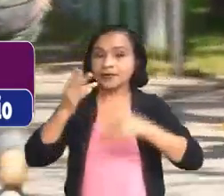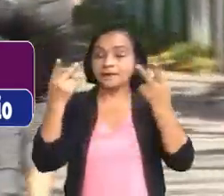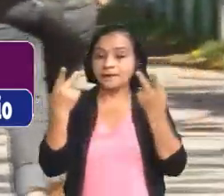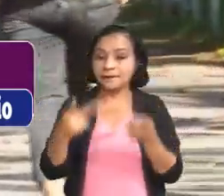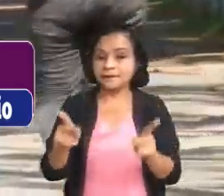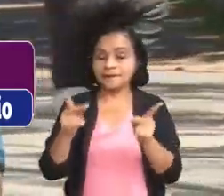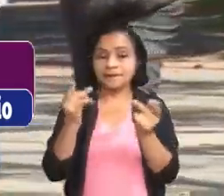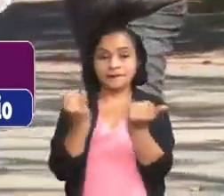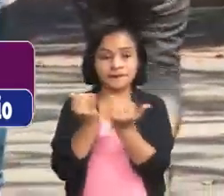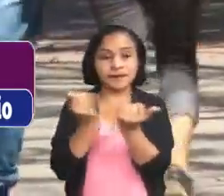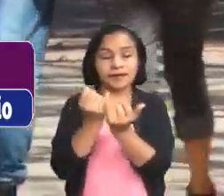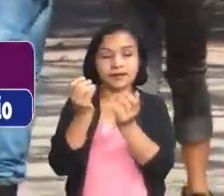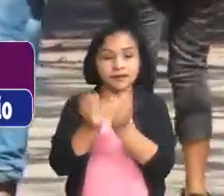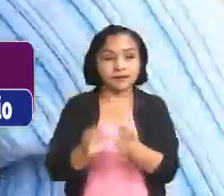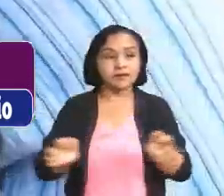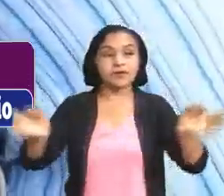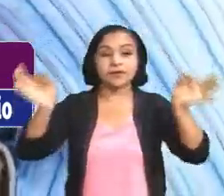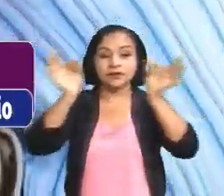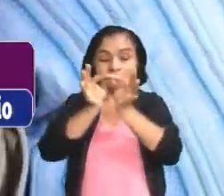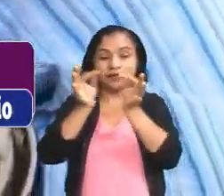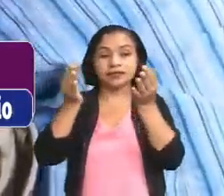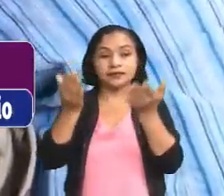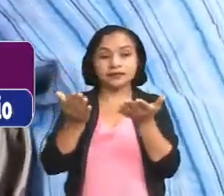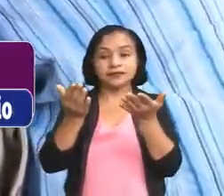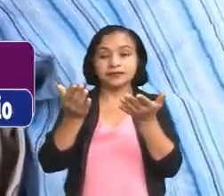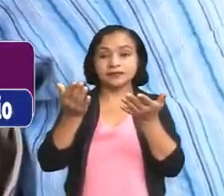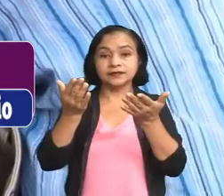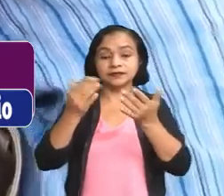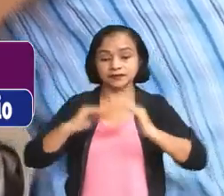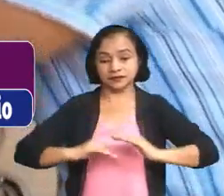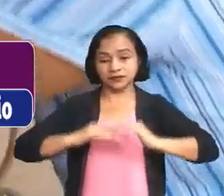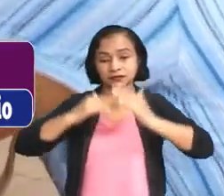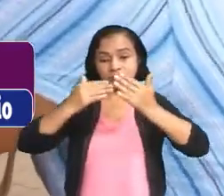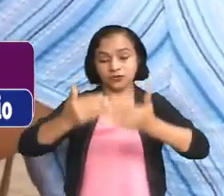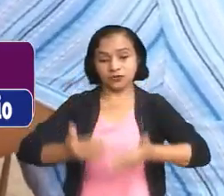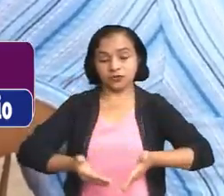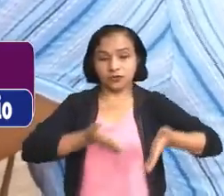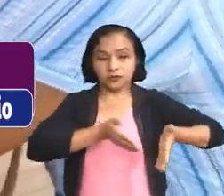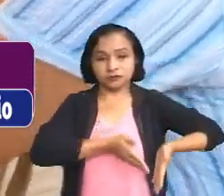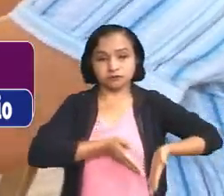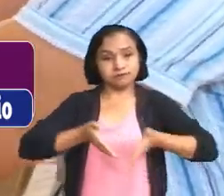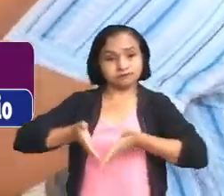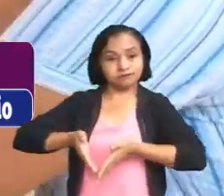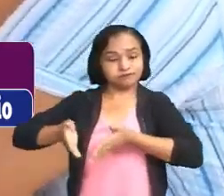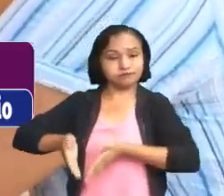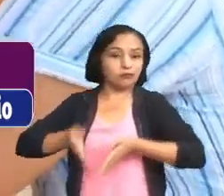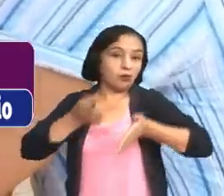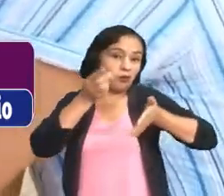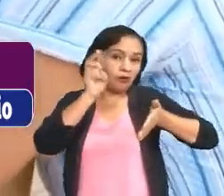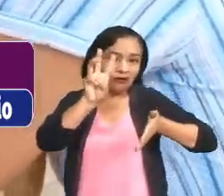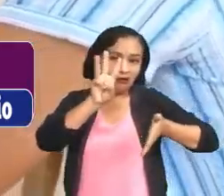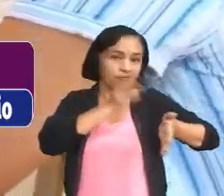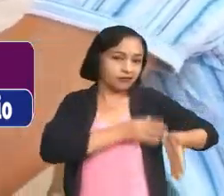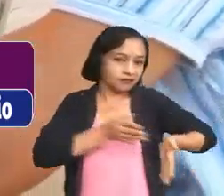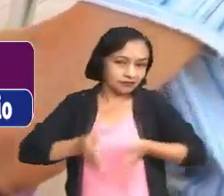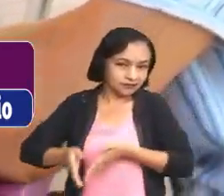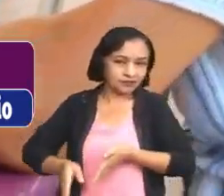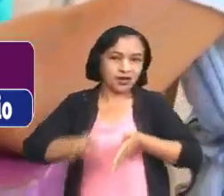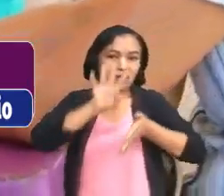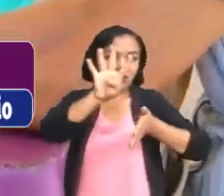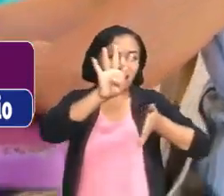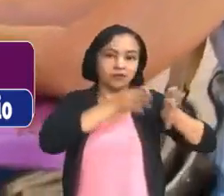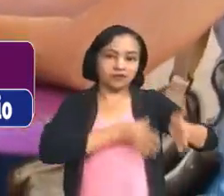tenemos otra que es bien importante y es la de embarazos con partos múltiples, ¿verdad? Hay una ley también muy, muy